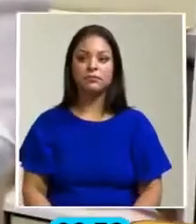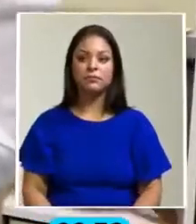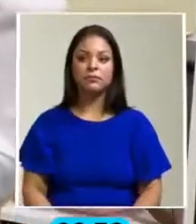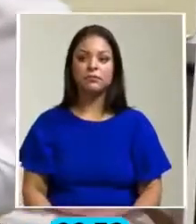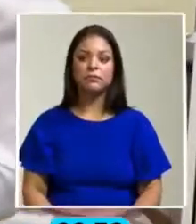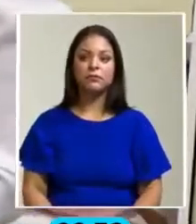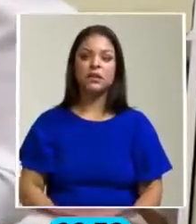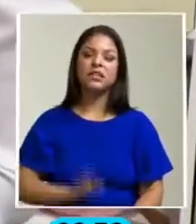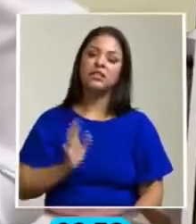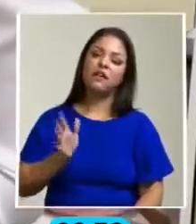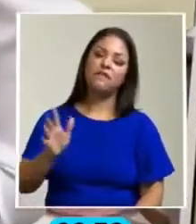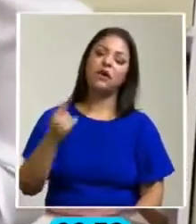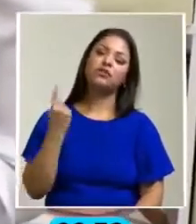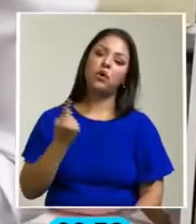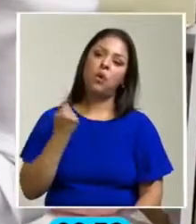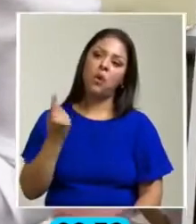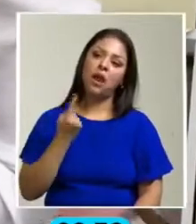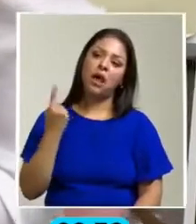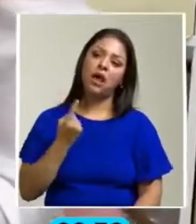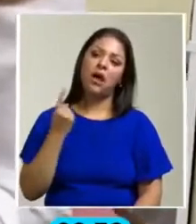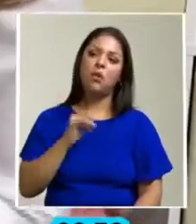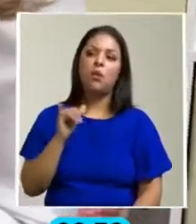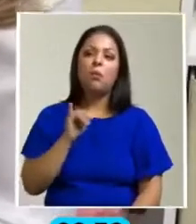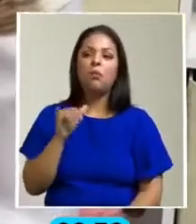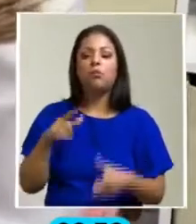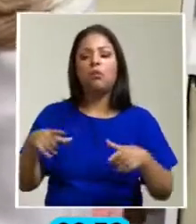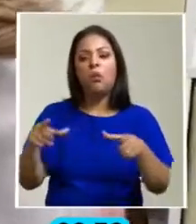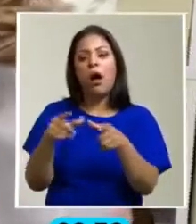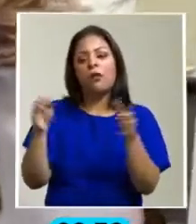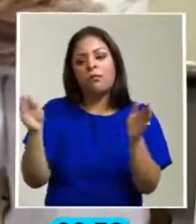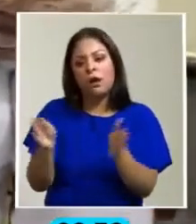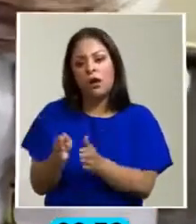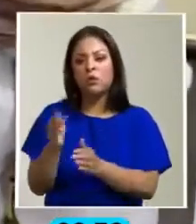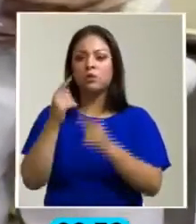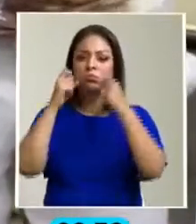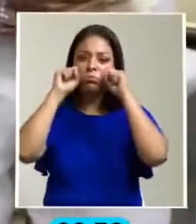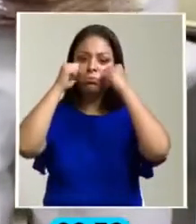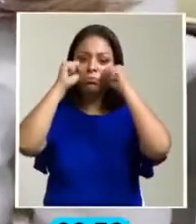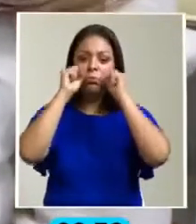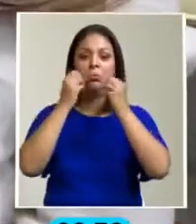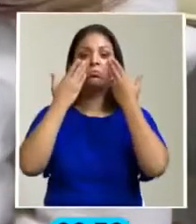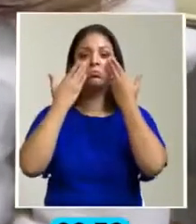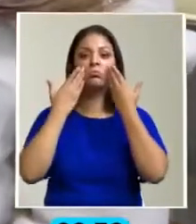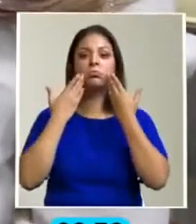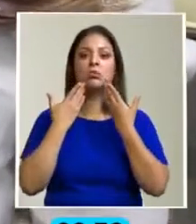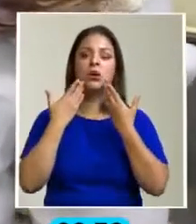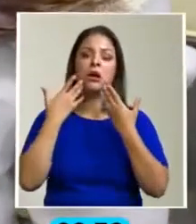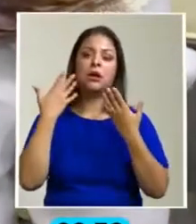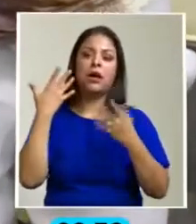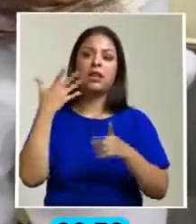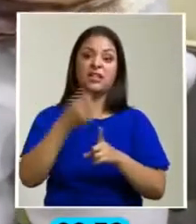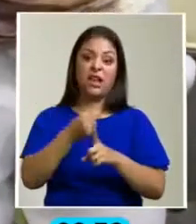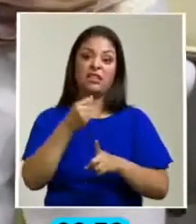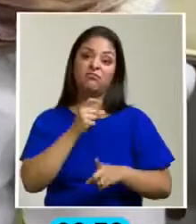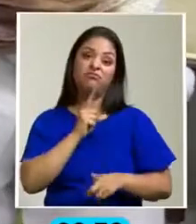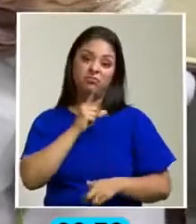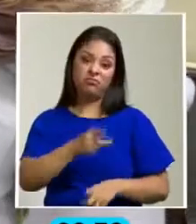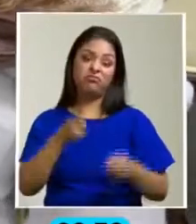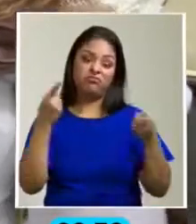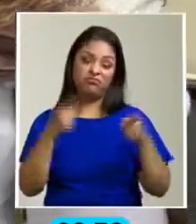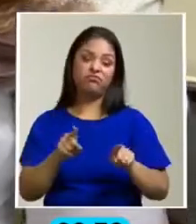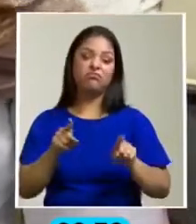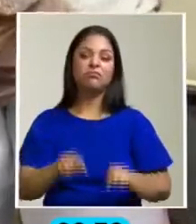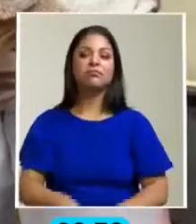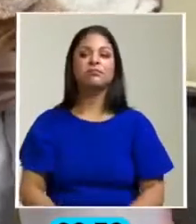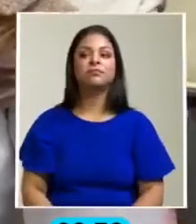solitaria por ahí en un rinconcito a llorar porque estaba tan triste del accidente que le había pasado, ¿verdad? Muy bien, esta es